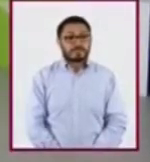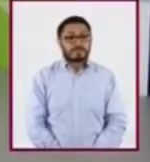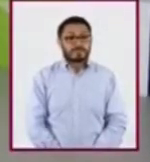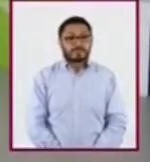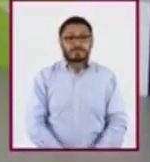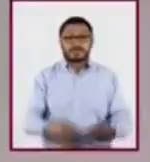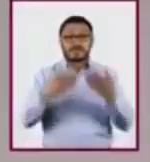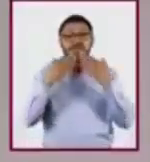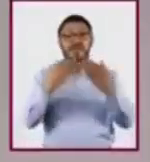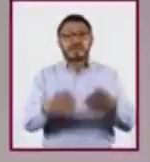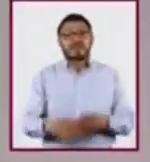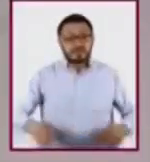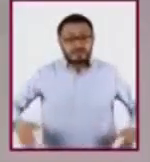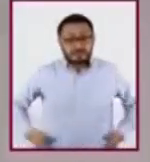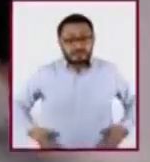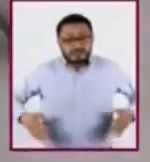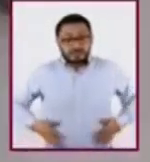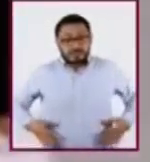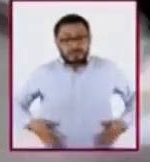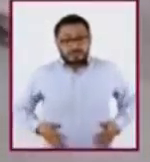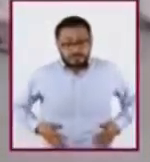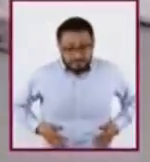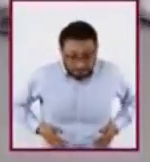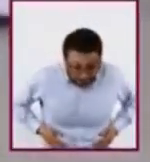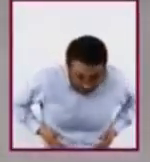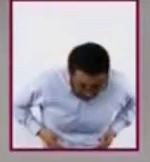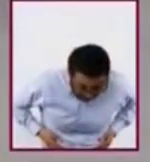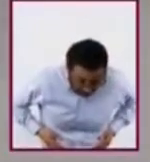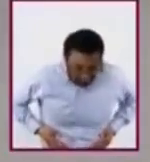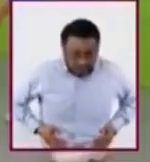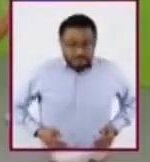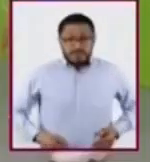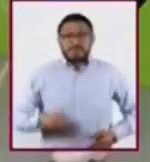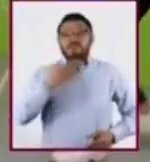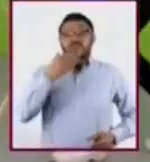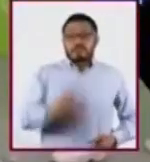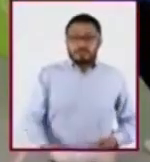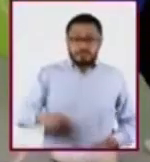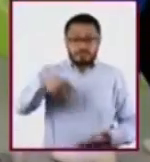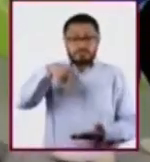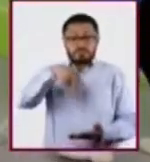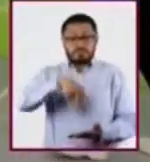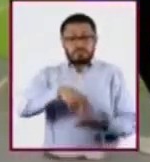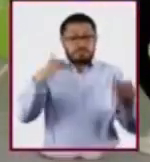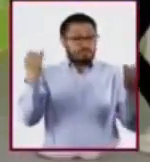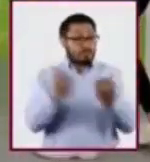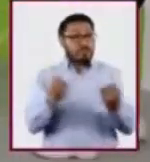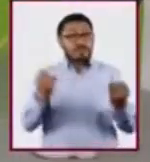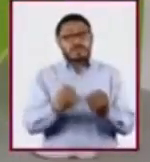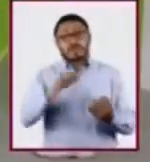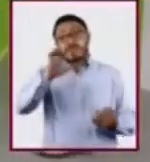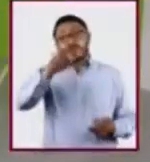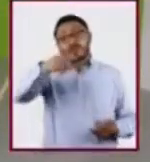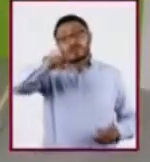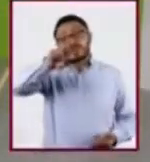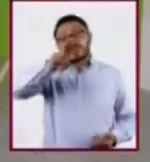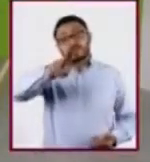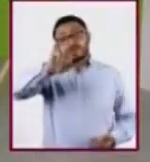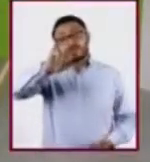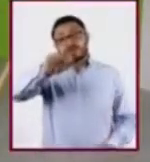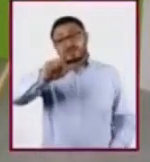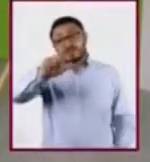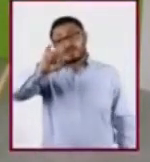Muy bien, agachen bien la cadera. Establezcan bien su equilibrio. Ahora les voy a colocar